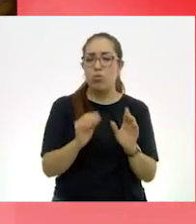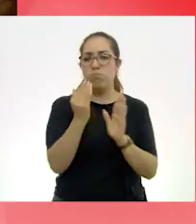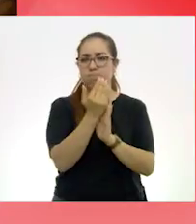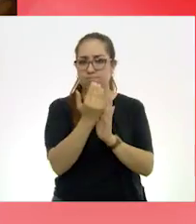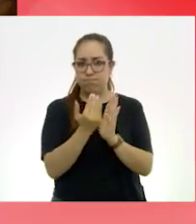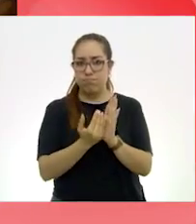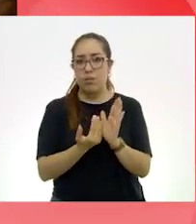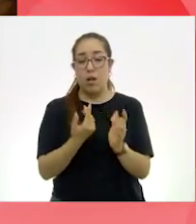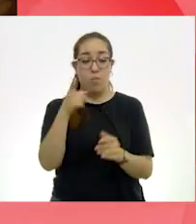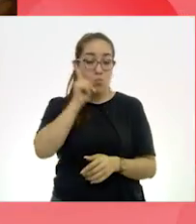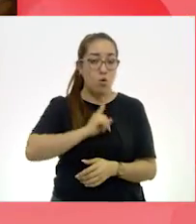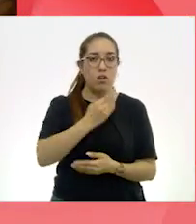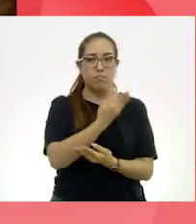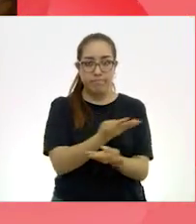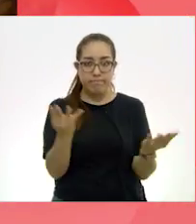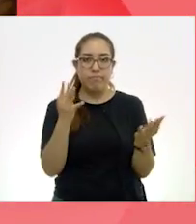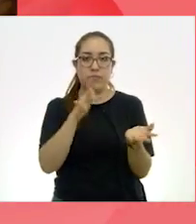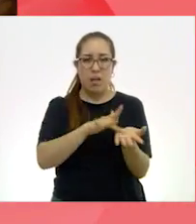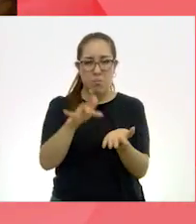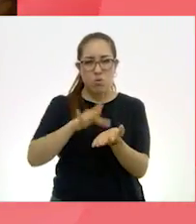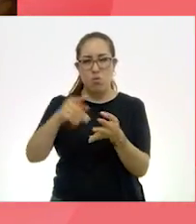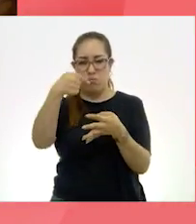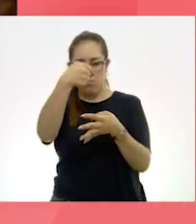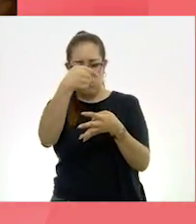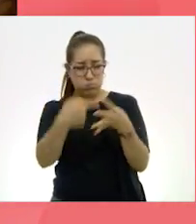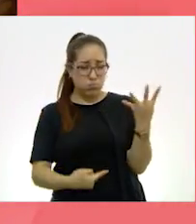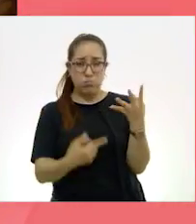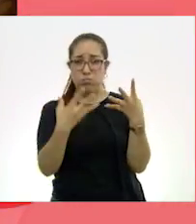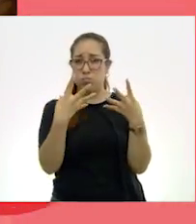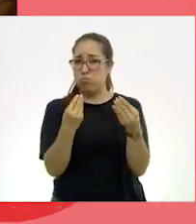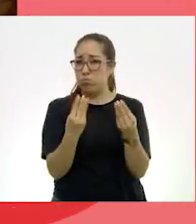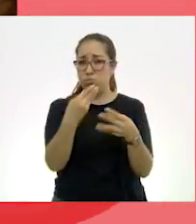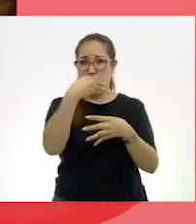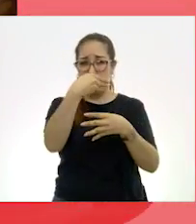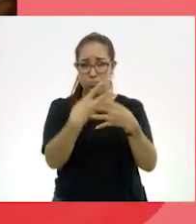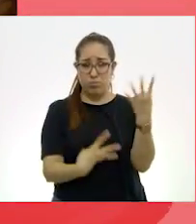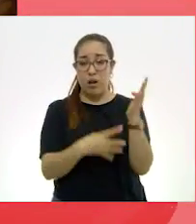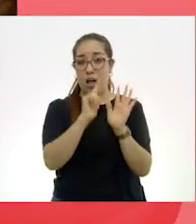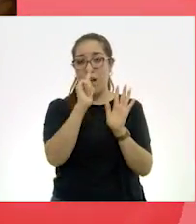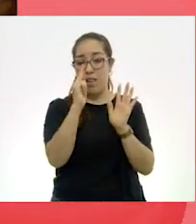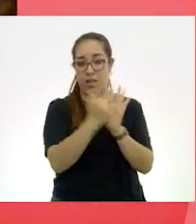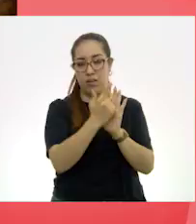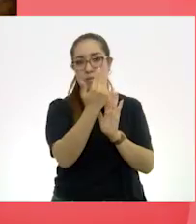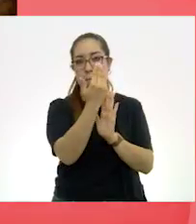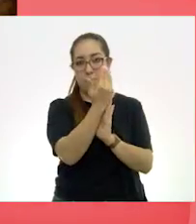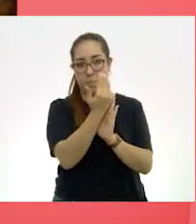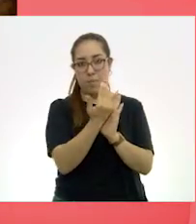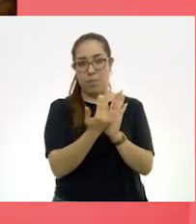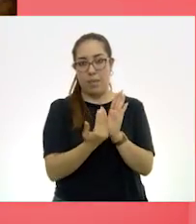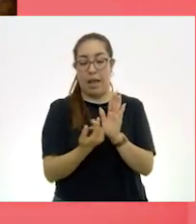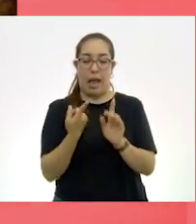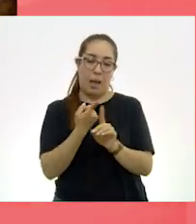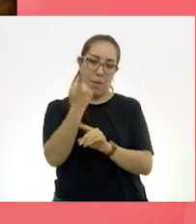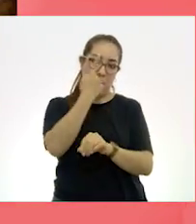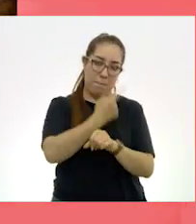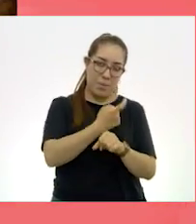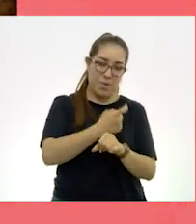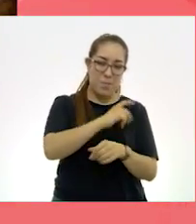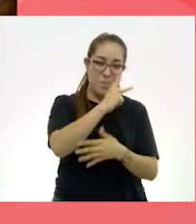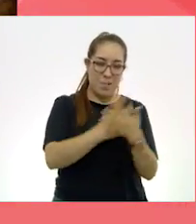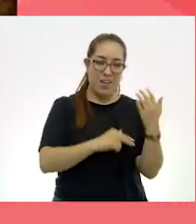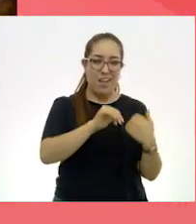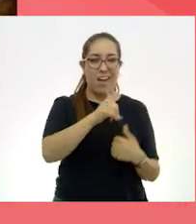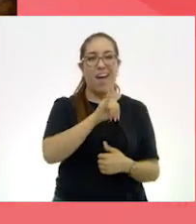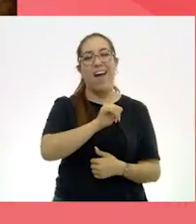apoyo a la mujer, etcétera. Es decir, hay un universo enorme legal a partir de este documento que se firma